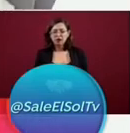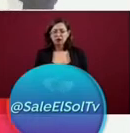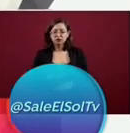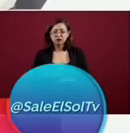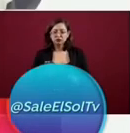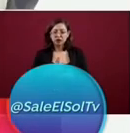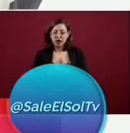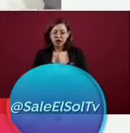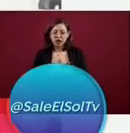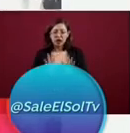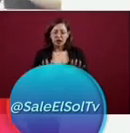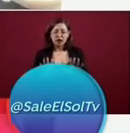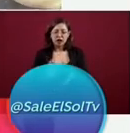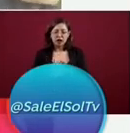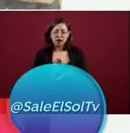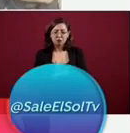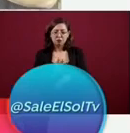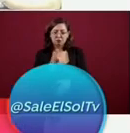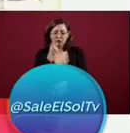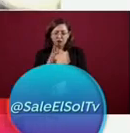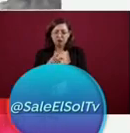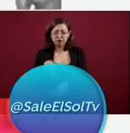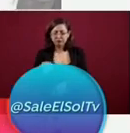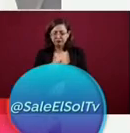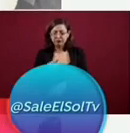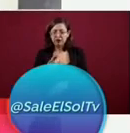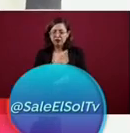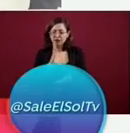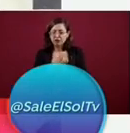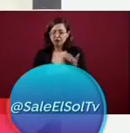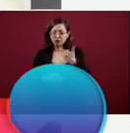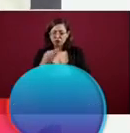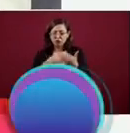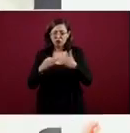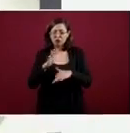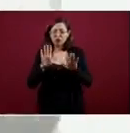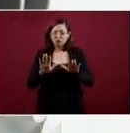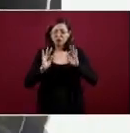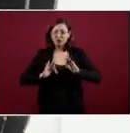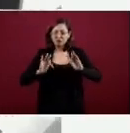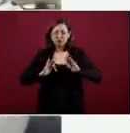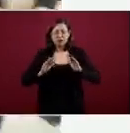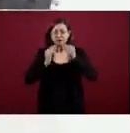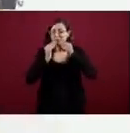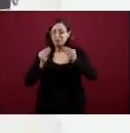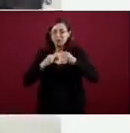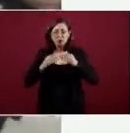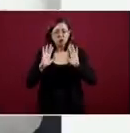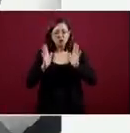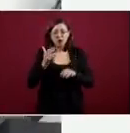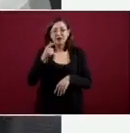Ya paren todo. Eso es lo que está estableciendo él en el teléfono.